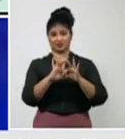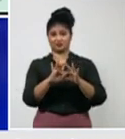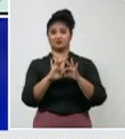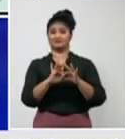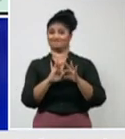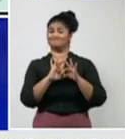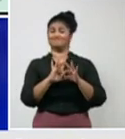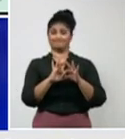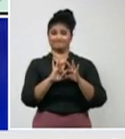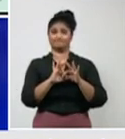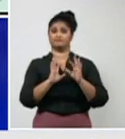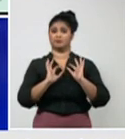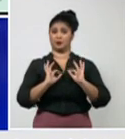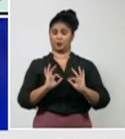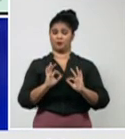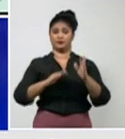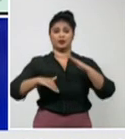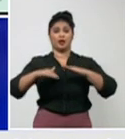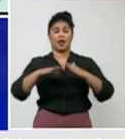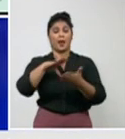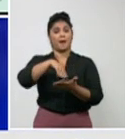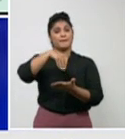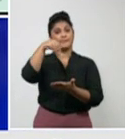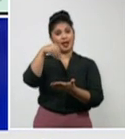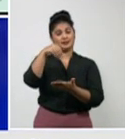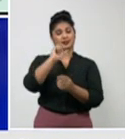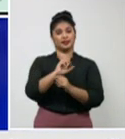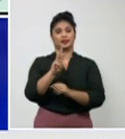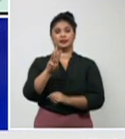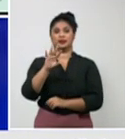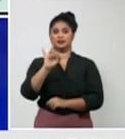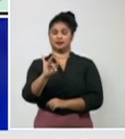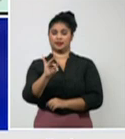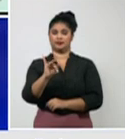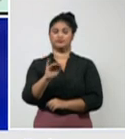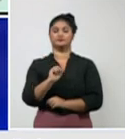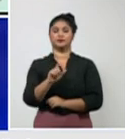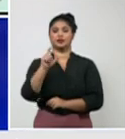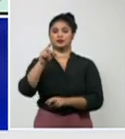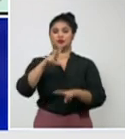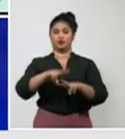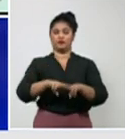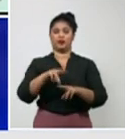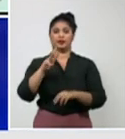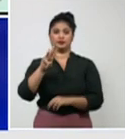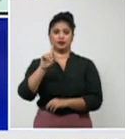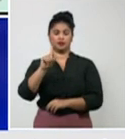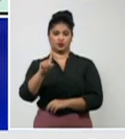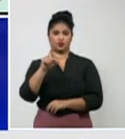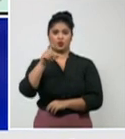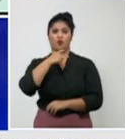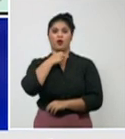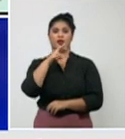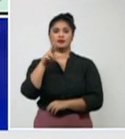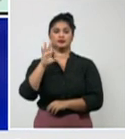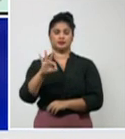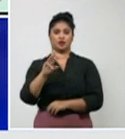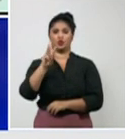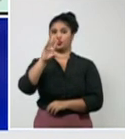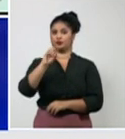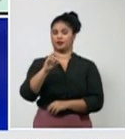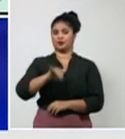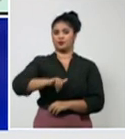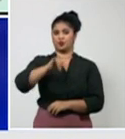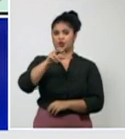importante. Plaza de la Revolución con 37, Centro Habana 31, Cerro 30, Boyeros 29, La